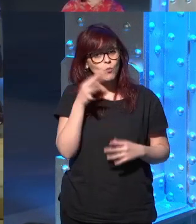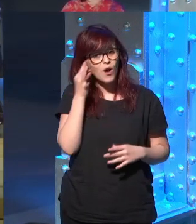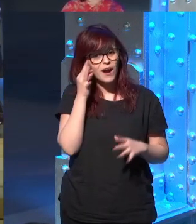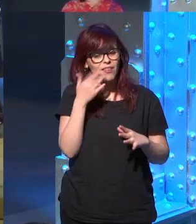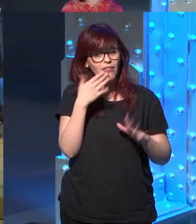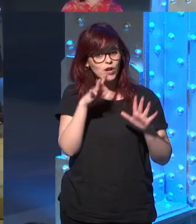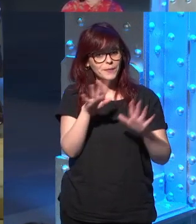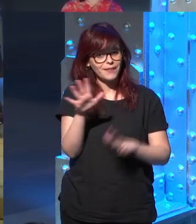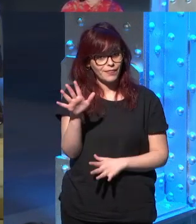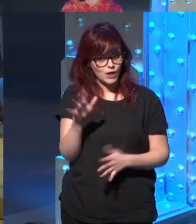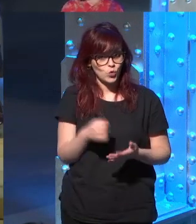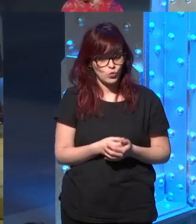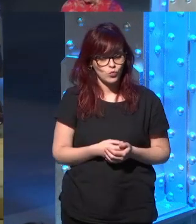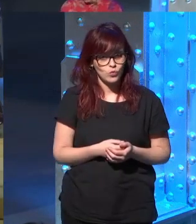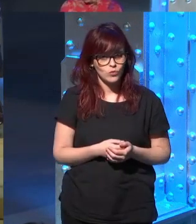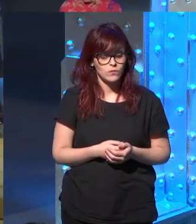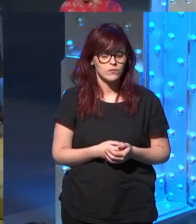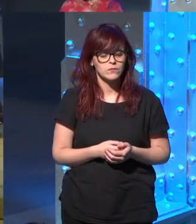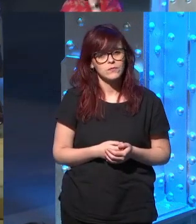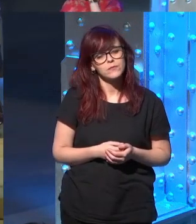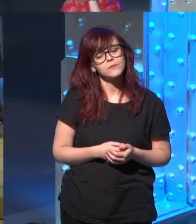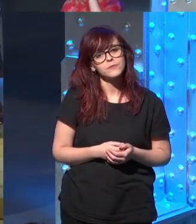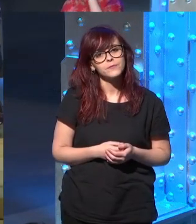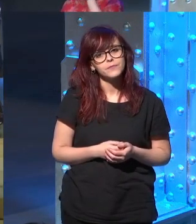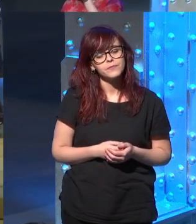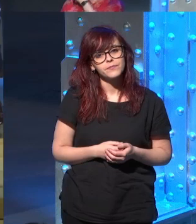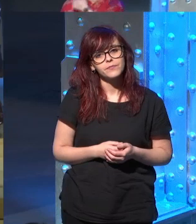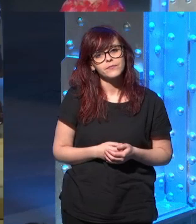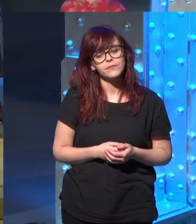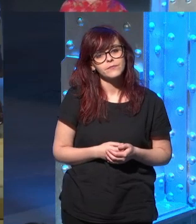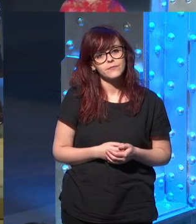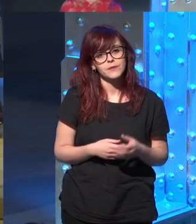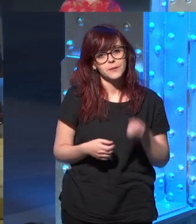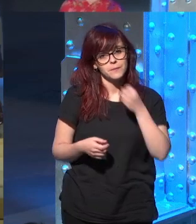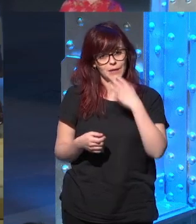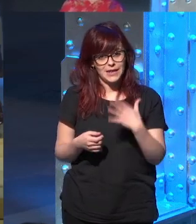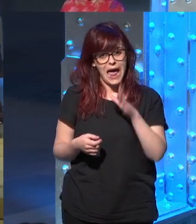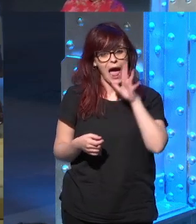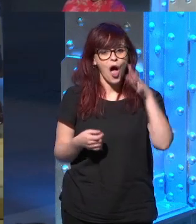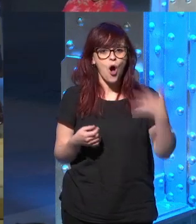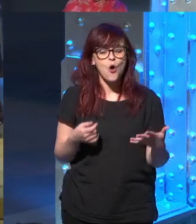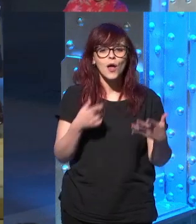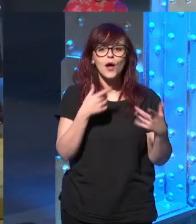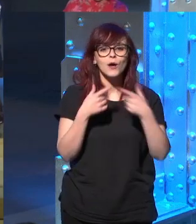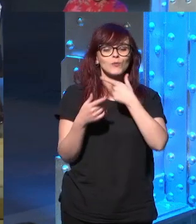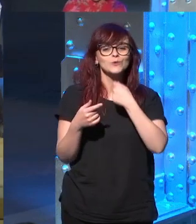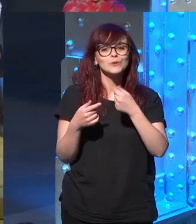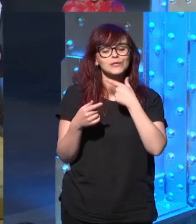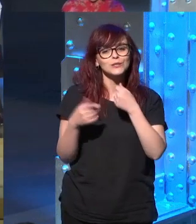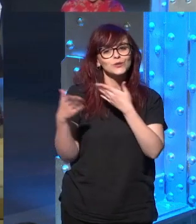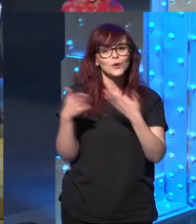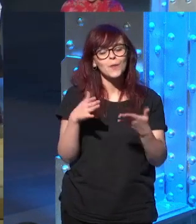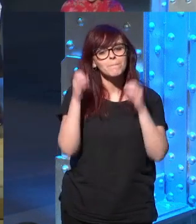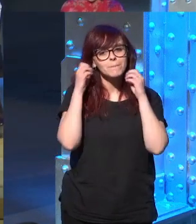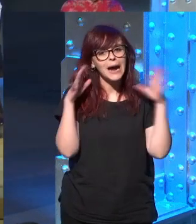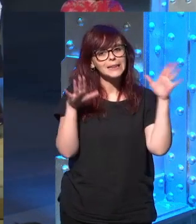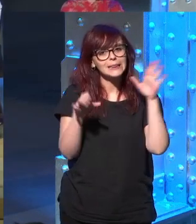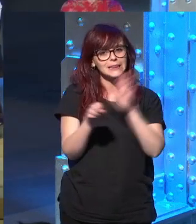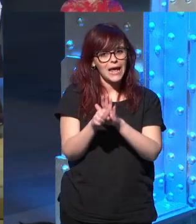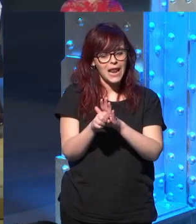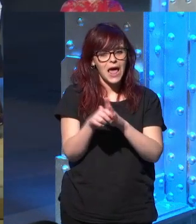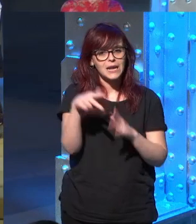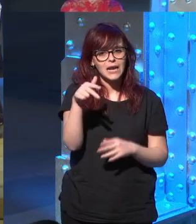años. ¿Estáis de acuerdo? Sí. Bueno, pues ahora me gustaría invitar a otra marciana, a